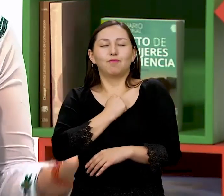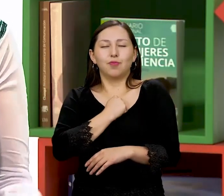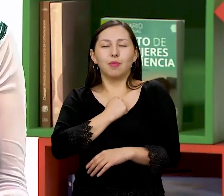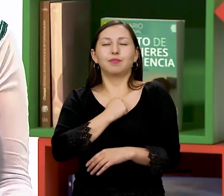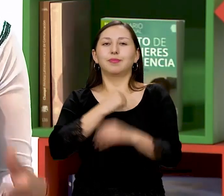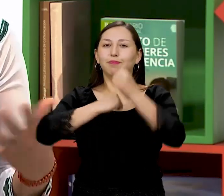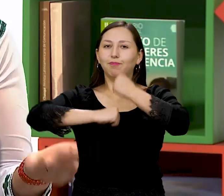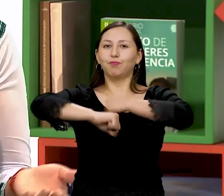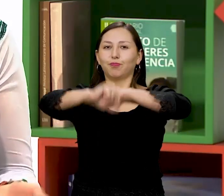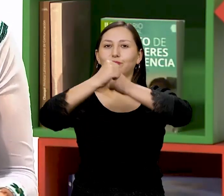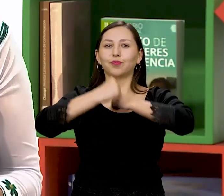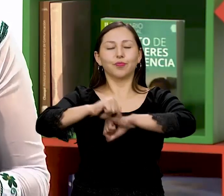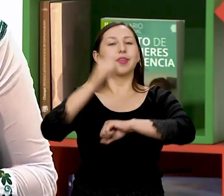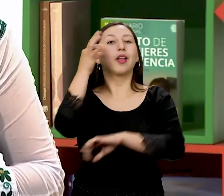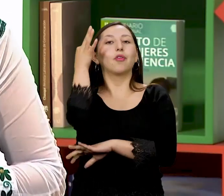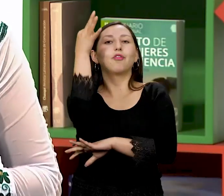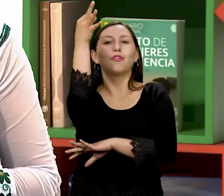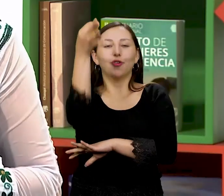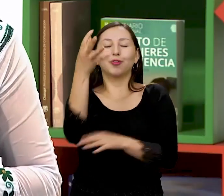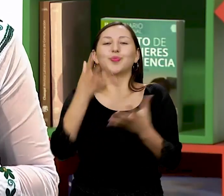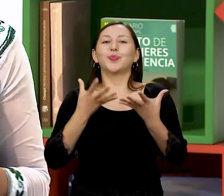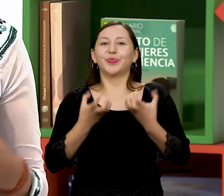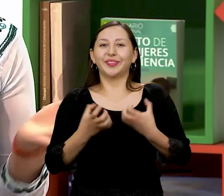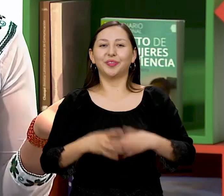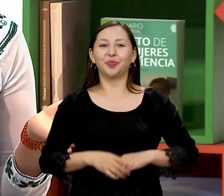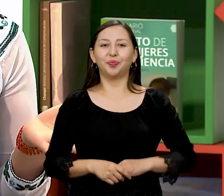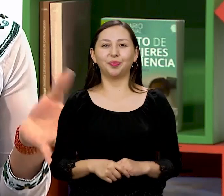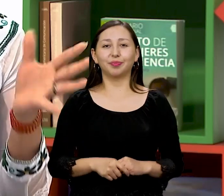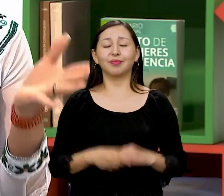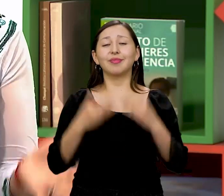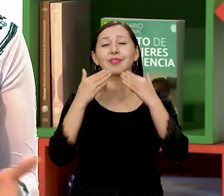estás demostrando que podemos cumplir lo que queremos.